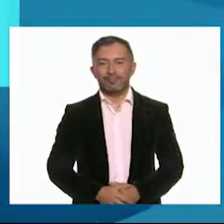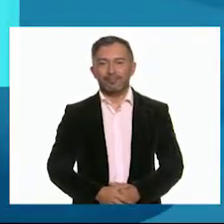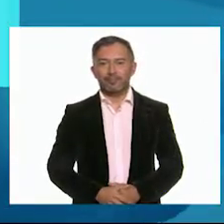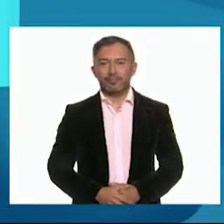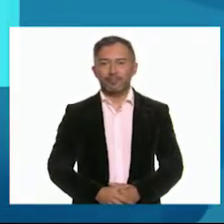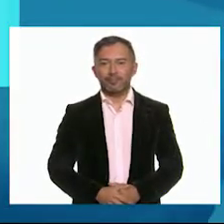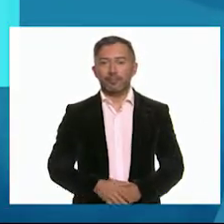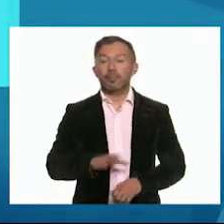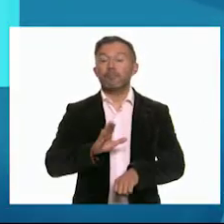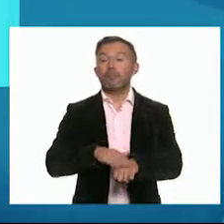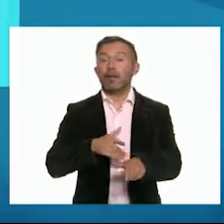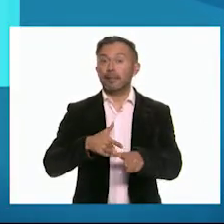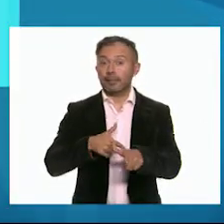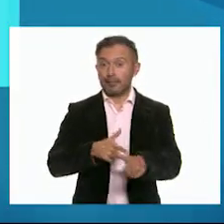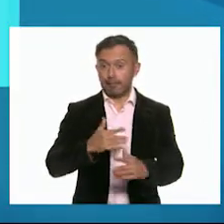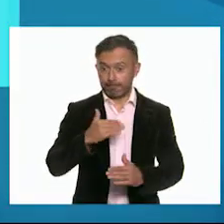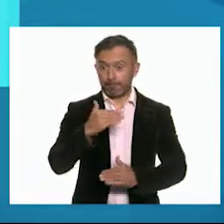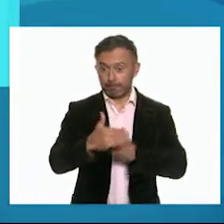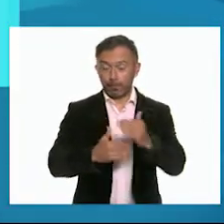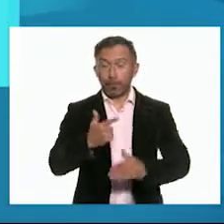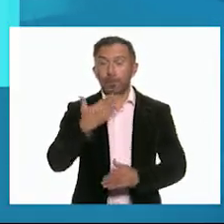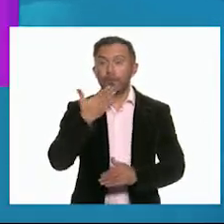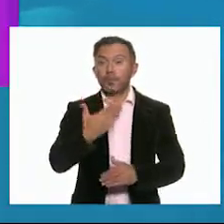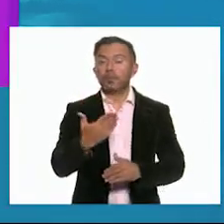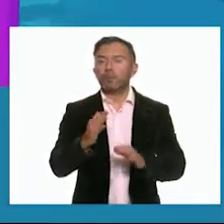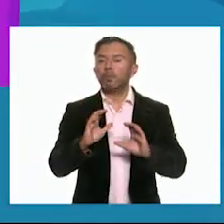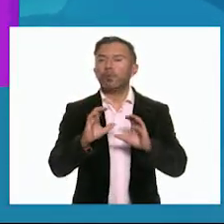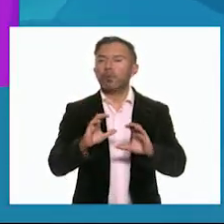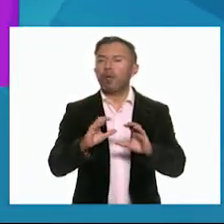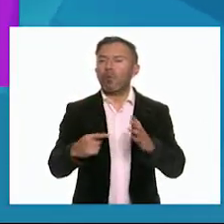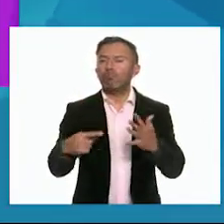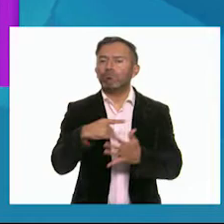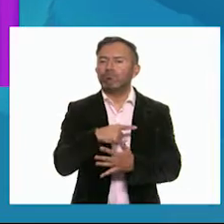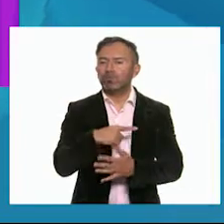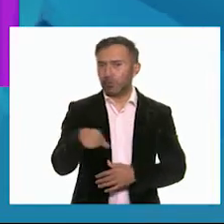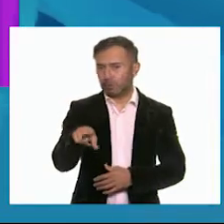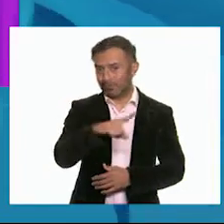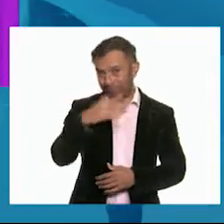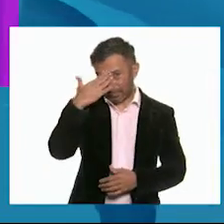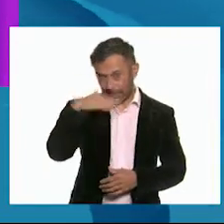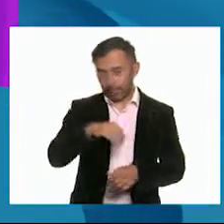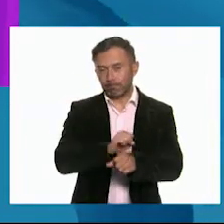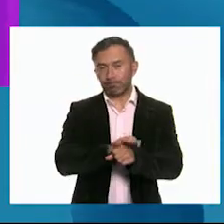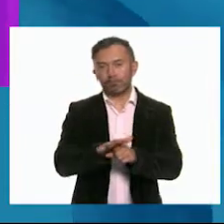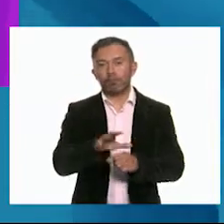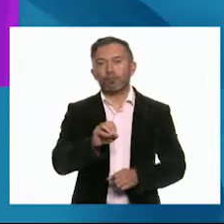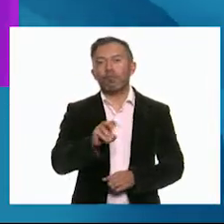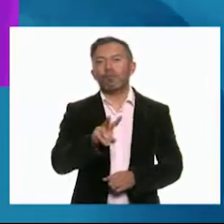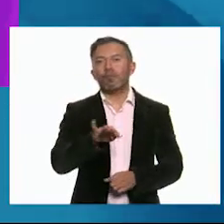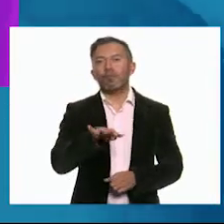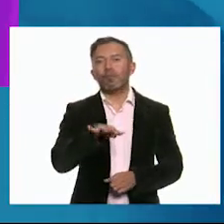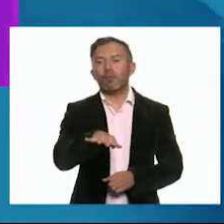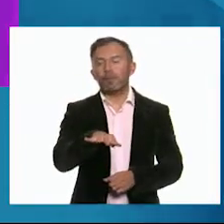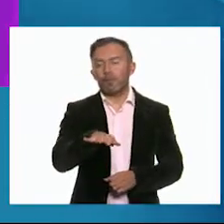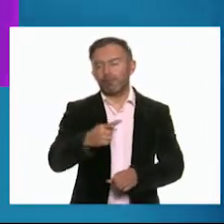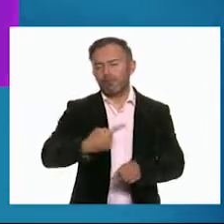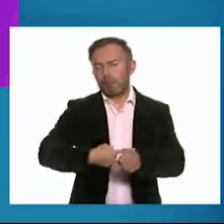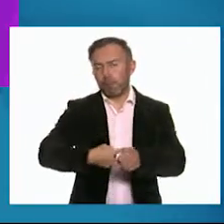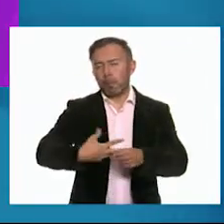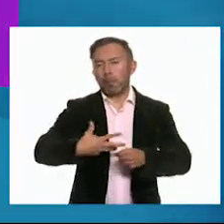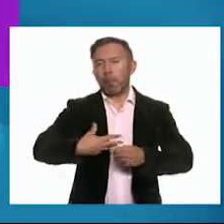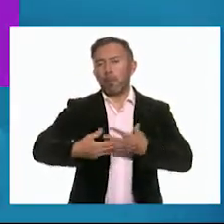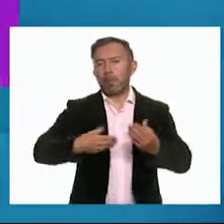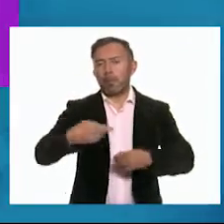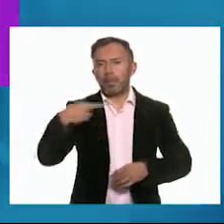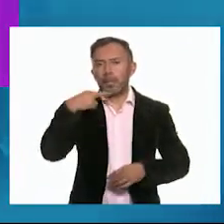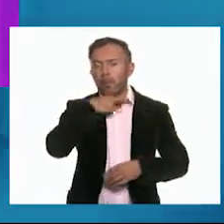Buenas prácticas para seguir adelante. Como todos sabemos, la COVID-19 es una enfermedad que se contagia muy fácilmente entre las